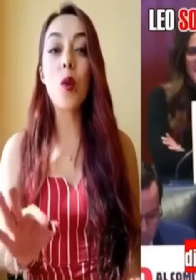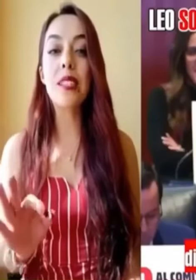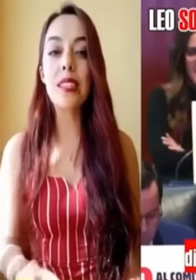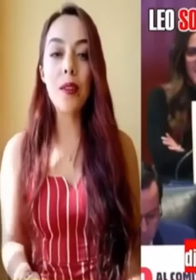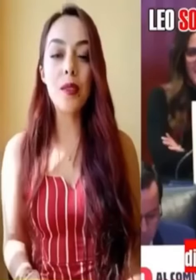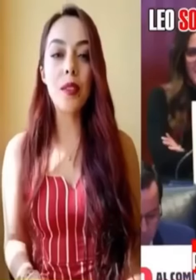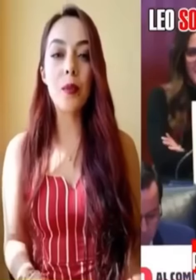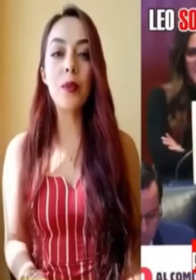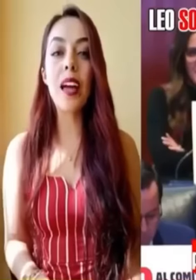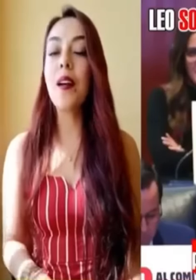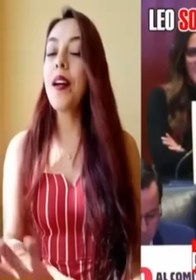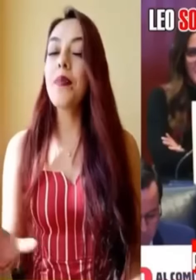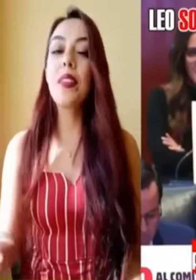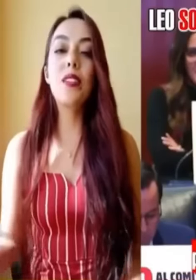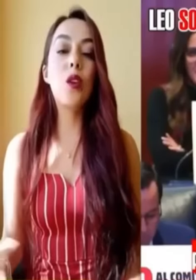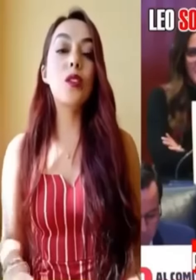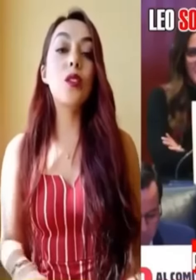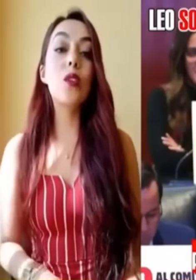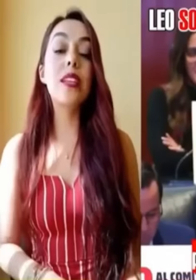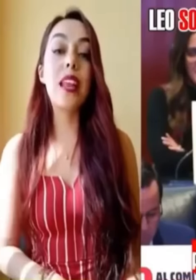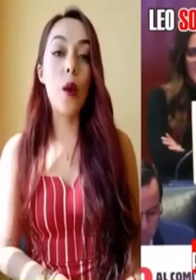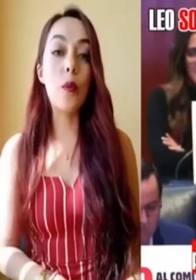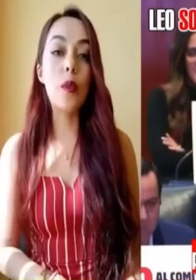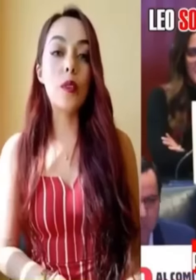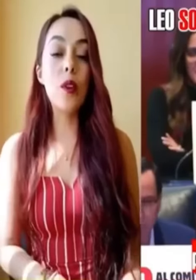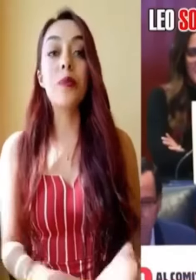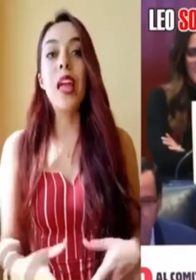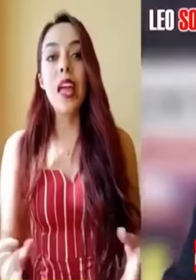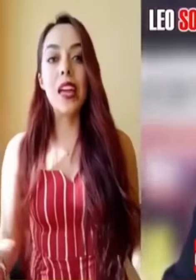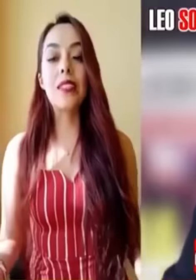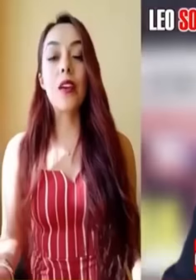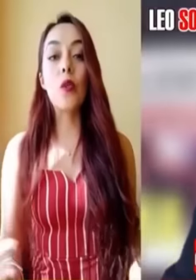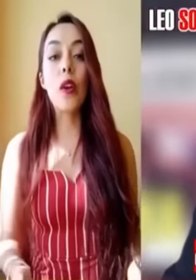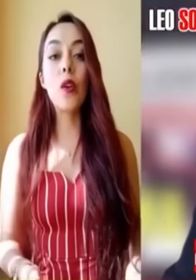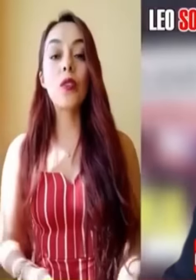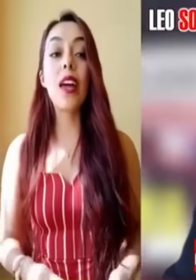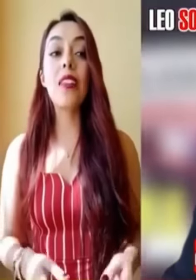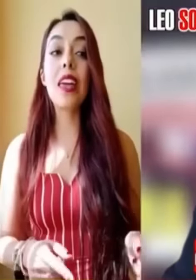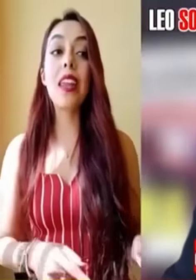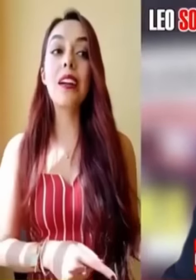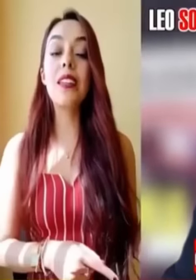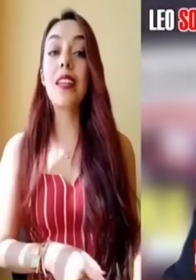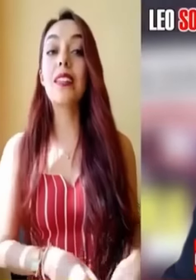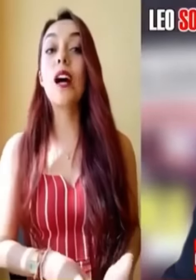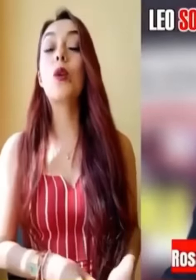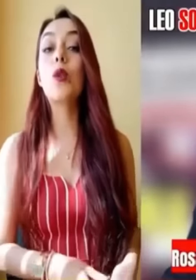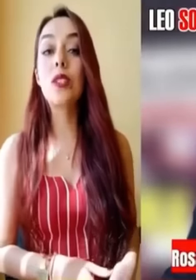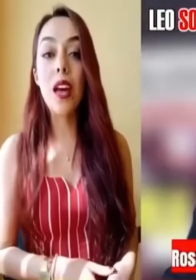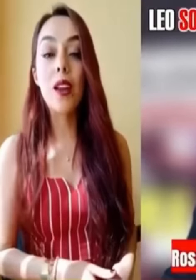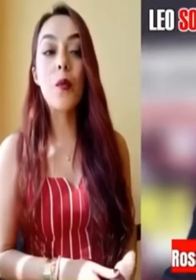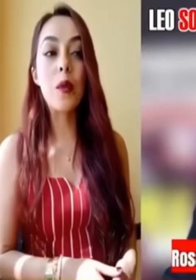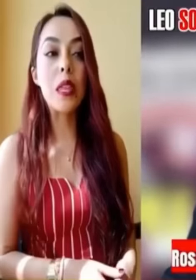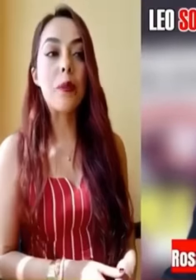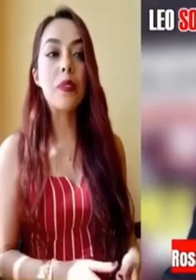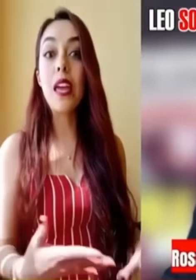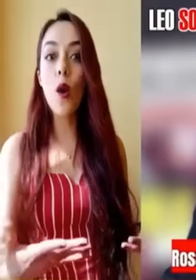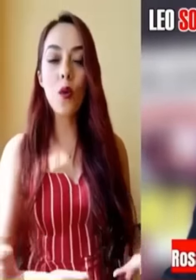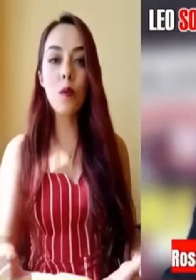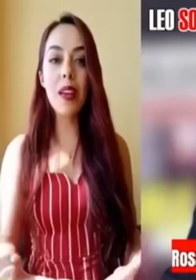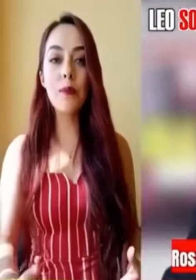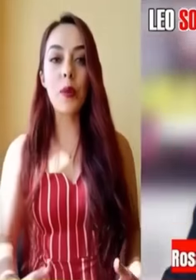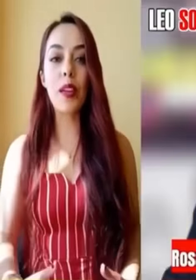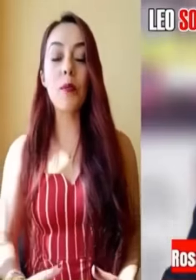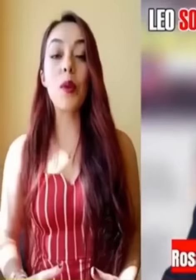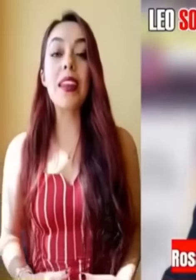pusieron los nervios de punta de todos los de la oposición, estando en contra de la candidata Rosario Piedra. Y